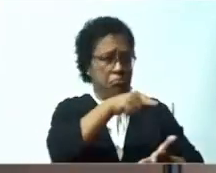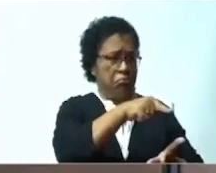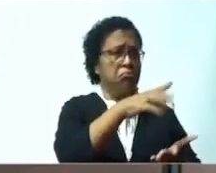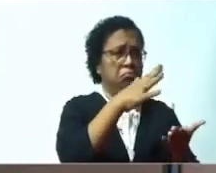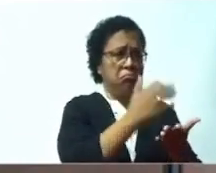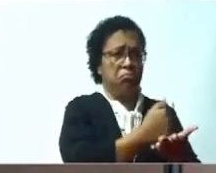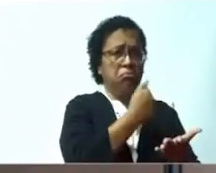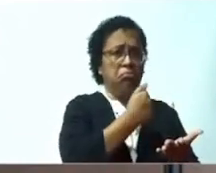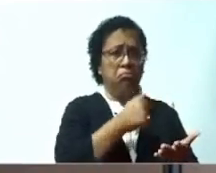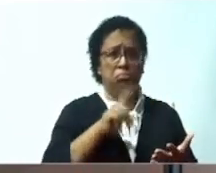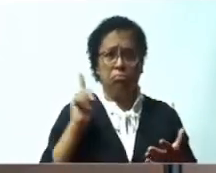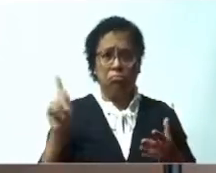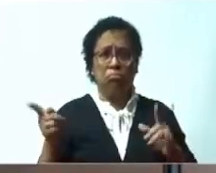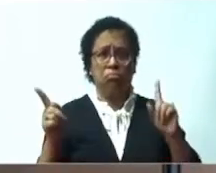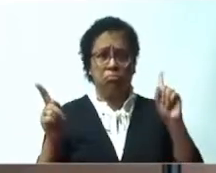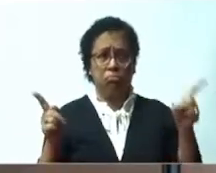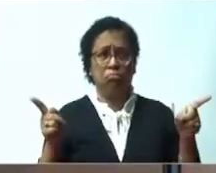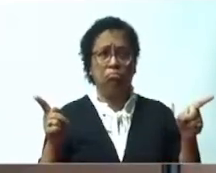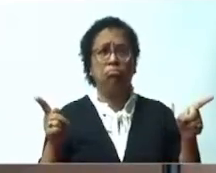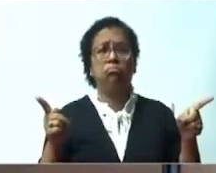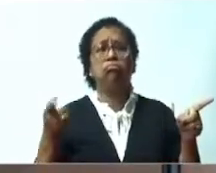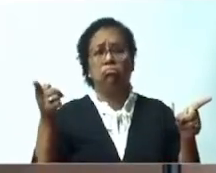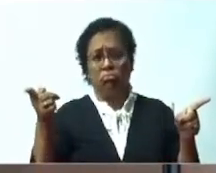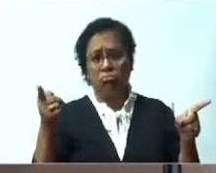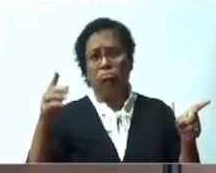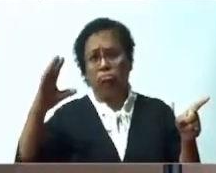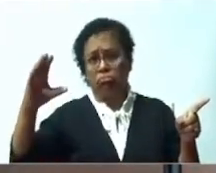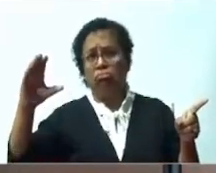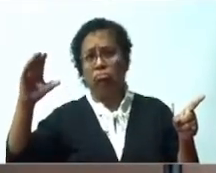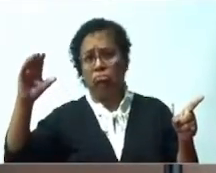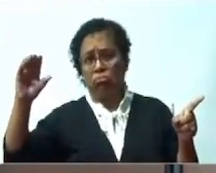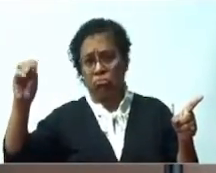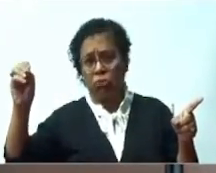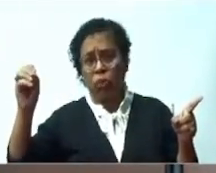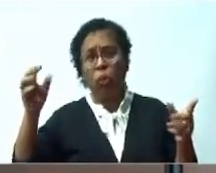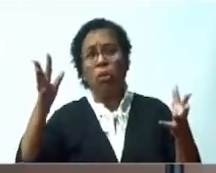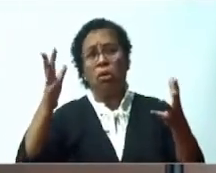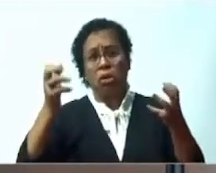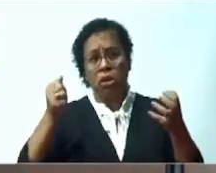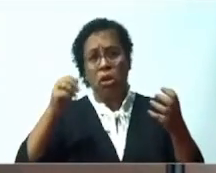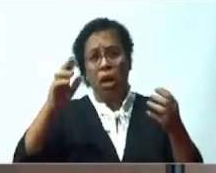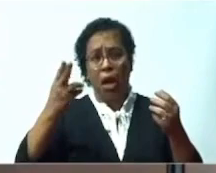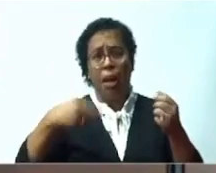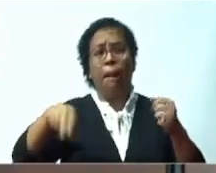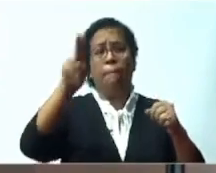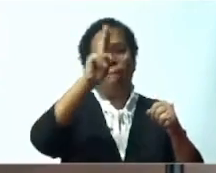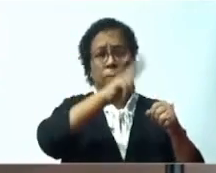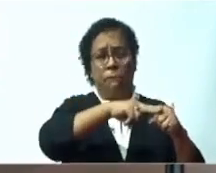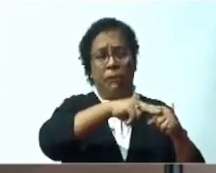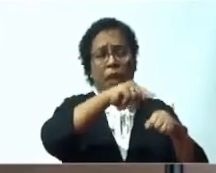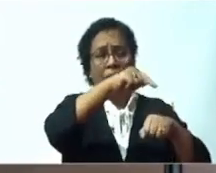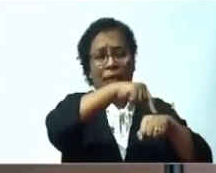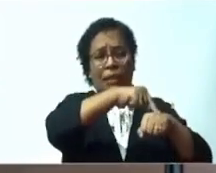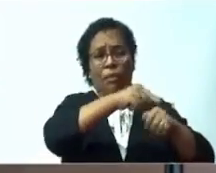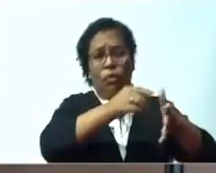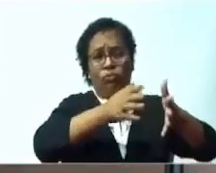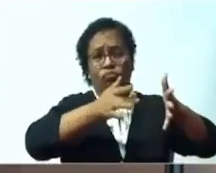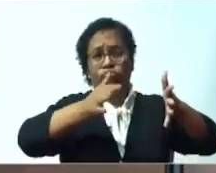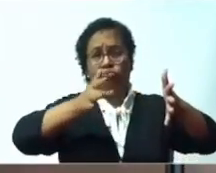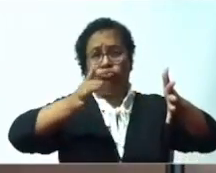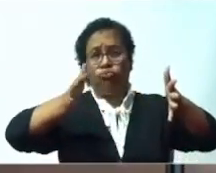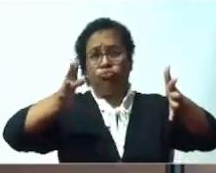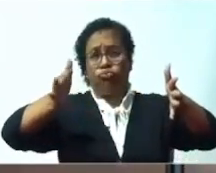la concesionaria demandó un mayor periodo de tiempo para ejercer eso. Y se le está ampliando